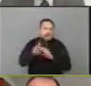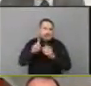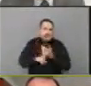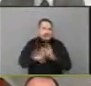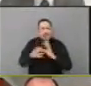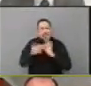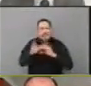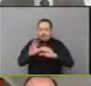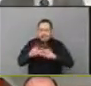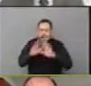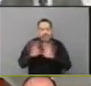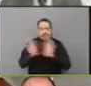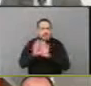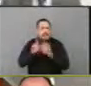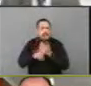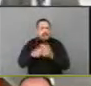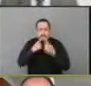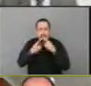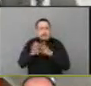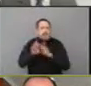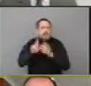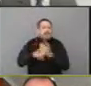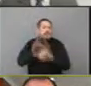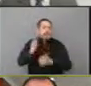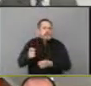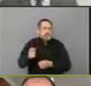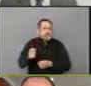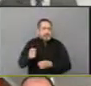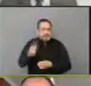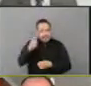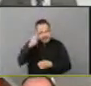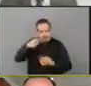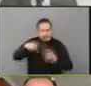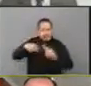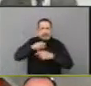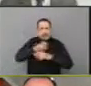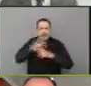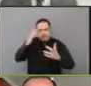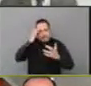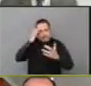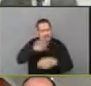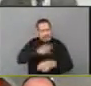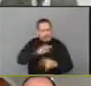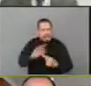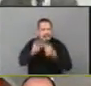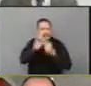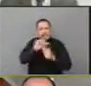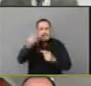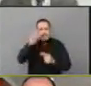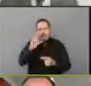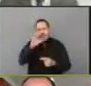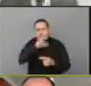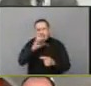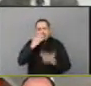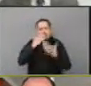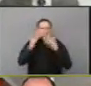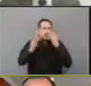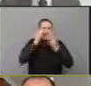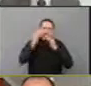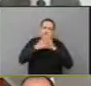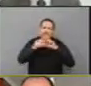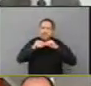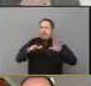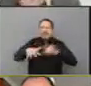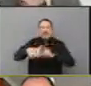referencial o ejemplificativa, los relacionados con a que se ha realizado un reconocimiento especial a Aguascalientes por su destacada promoción del